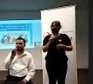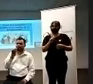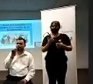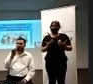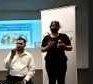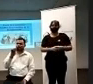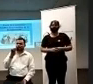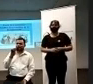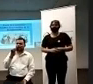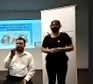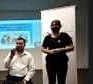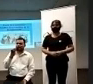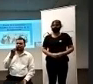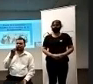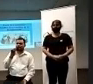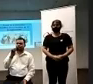porque